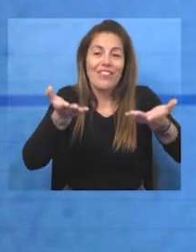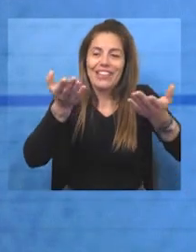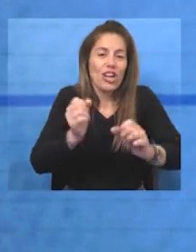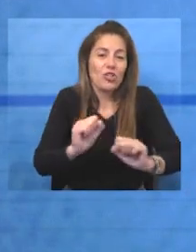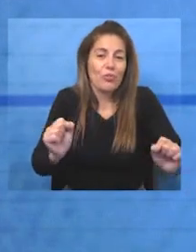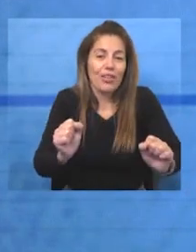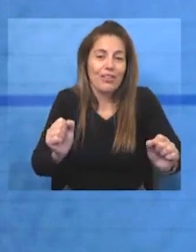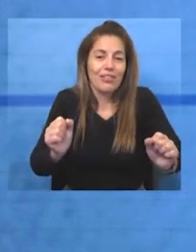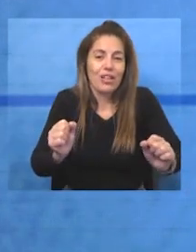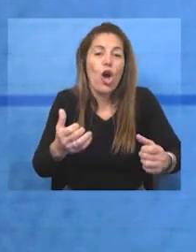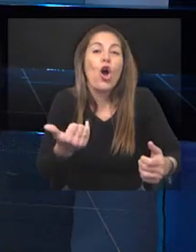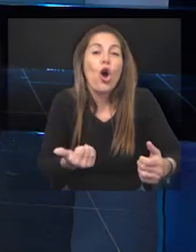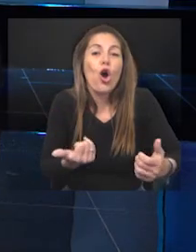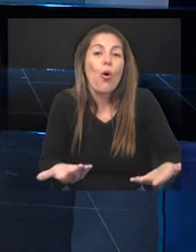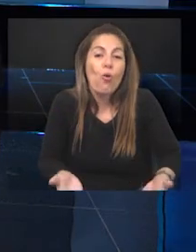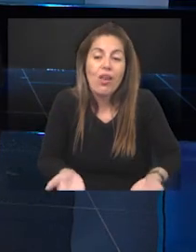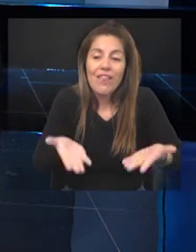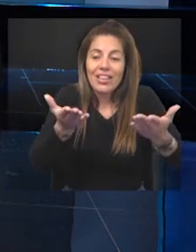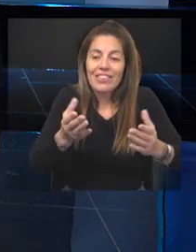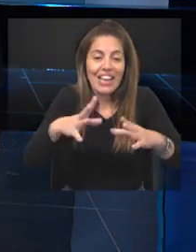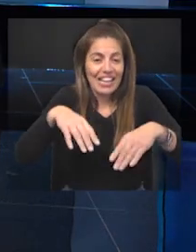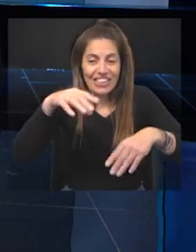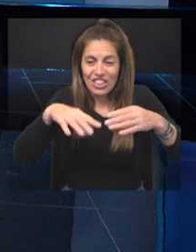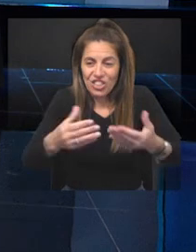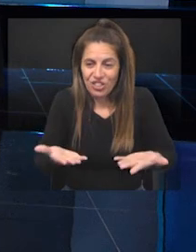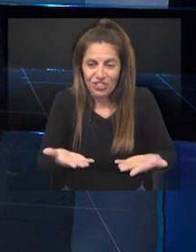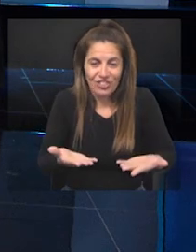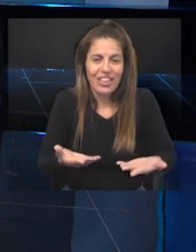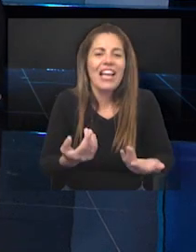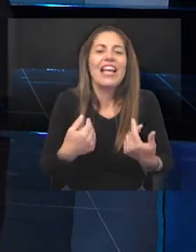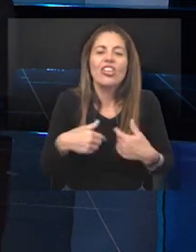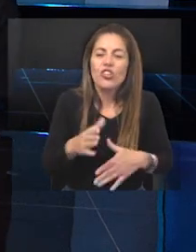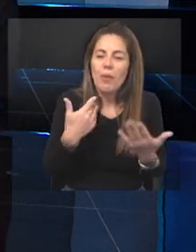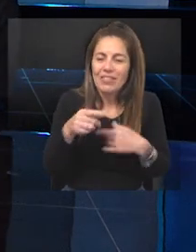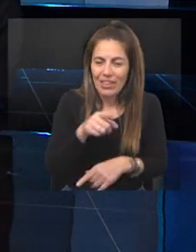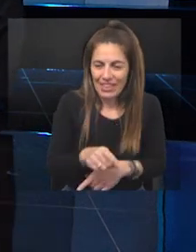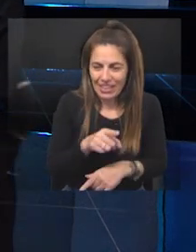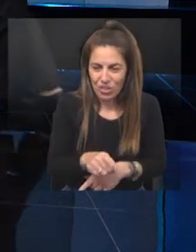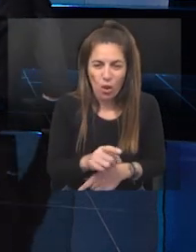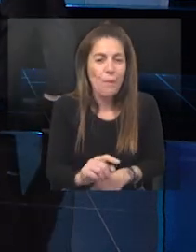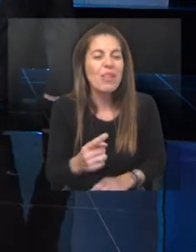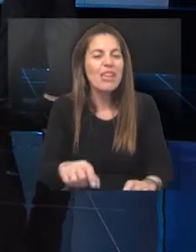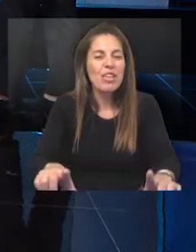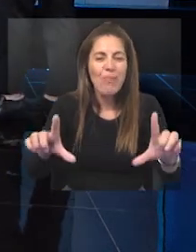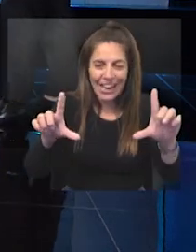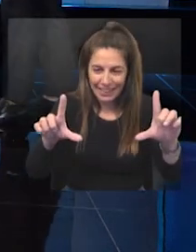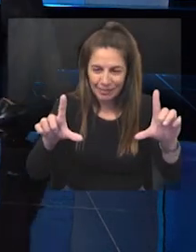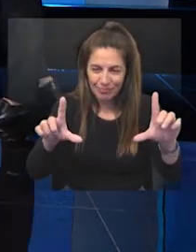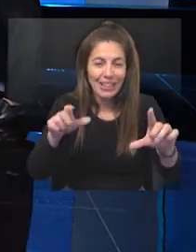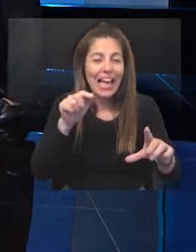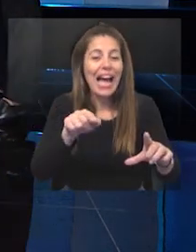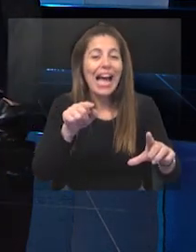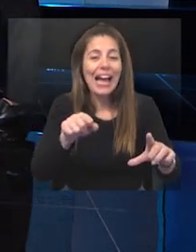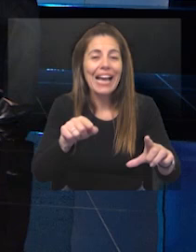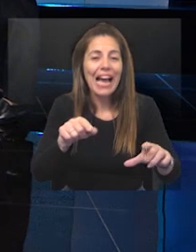cae claro cómo levantar el castill bueno Entonces está el y vamos a hablar un poco de eso vamos a la primera imagen acá Este